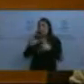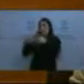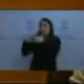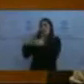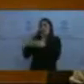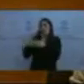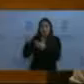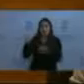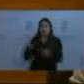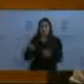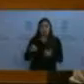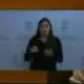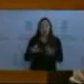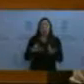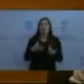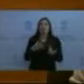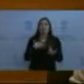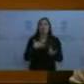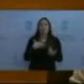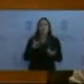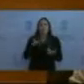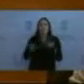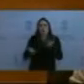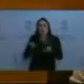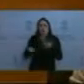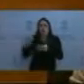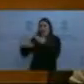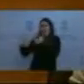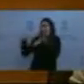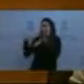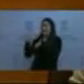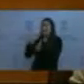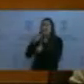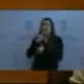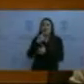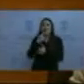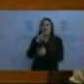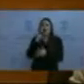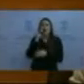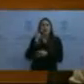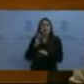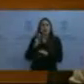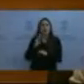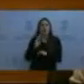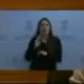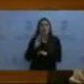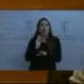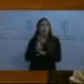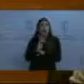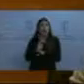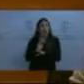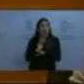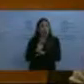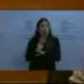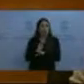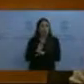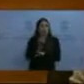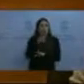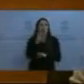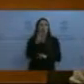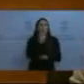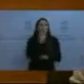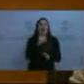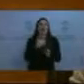se puede leer un mensaje que reza lo siguiente: cuidado, que el peligro está más cerca de lo que usted cree. Tome nota,